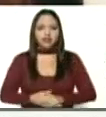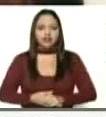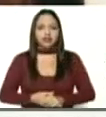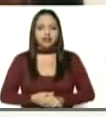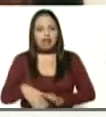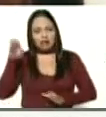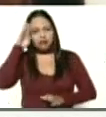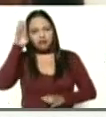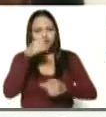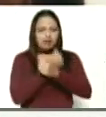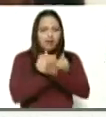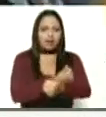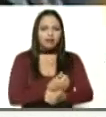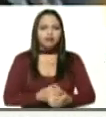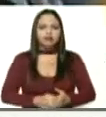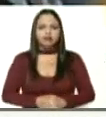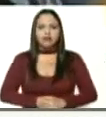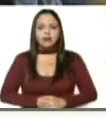amado.